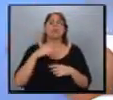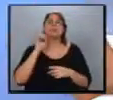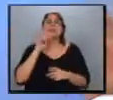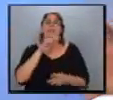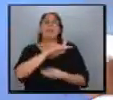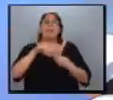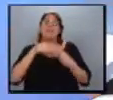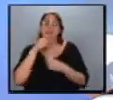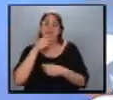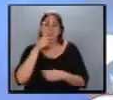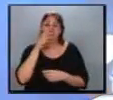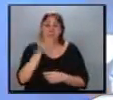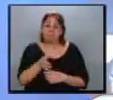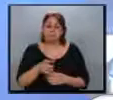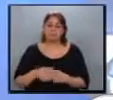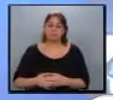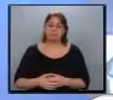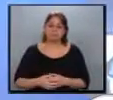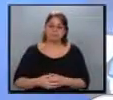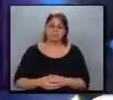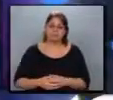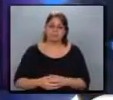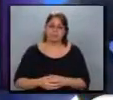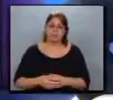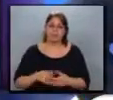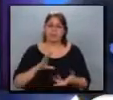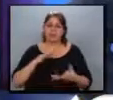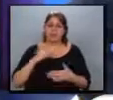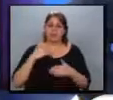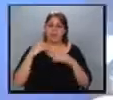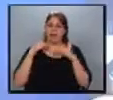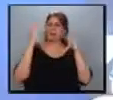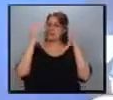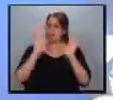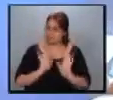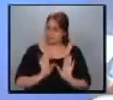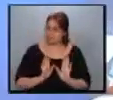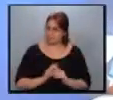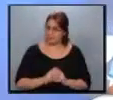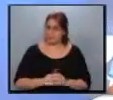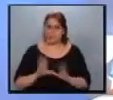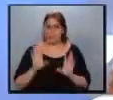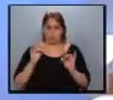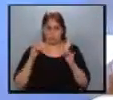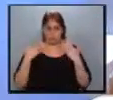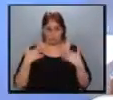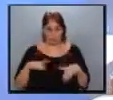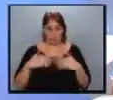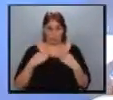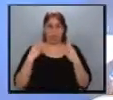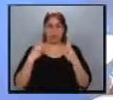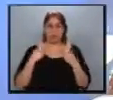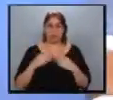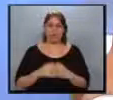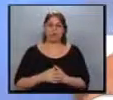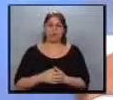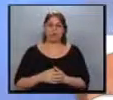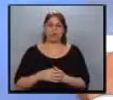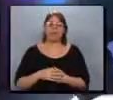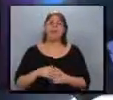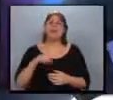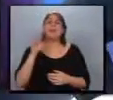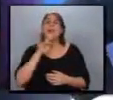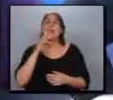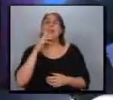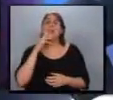propia familia. Tremendo. Una especie de salir para adelante. Sí, con todo. Difícil, ¿cómo va a salir esta? Porque está peleada con todo el